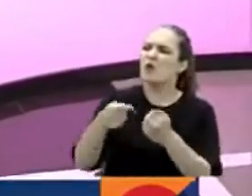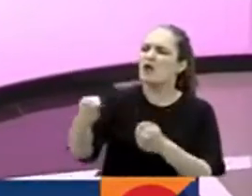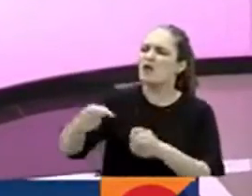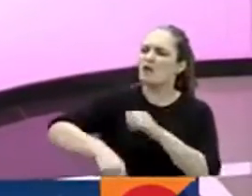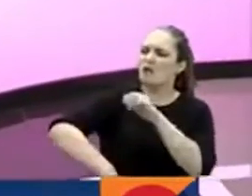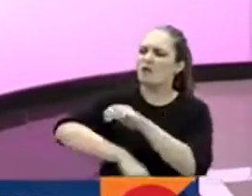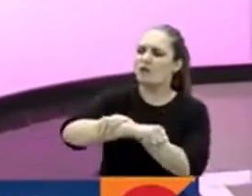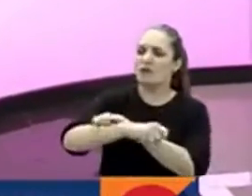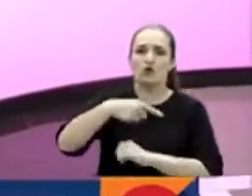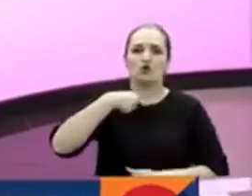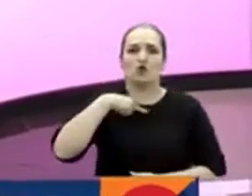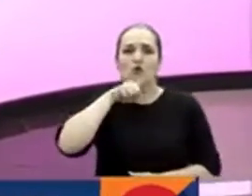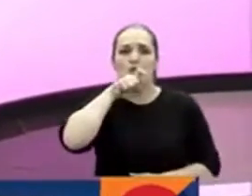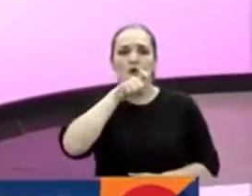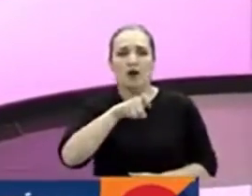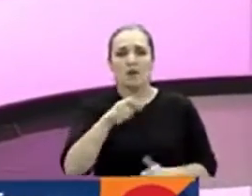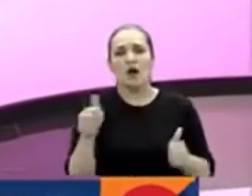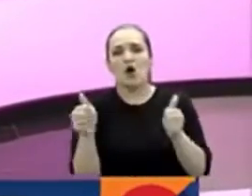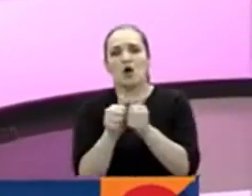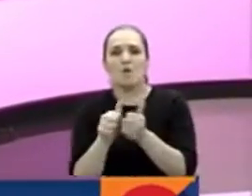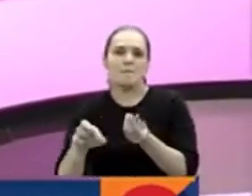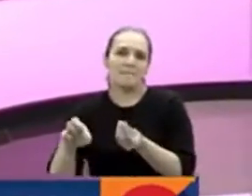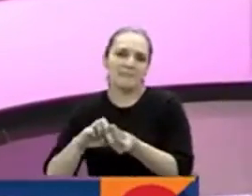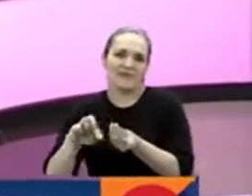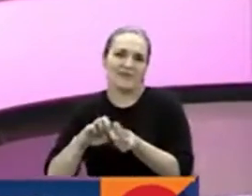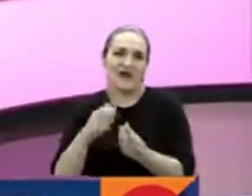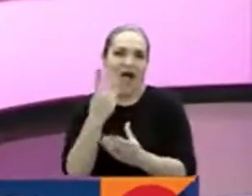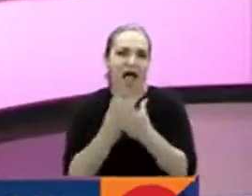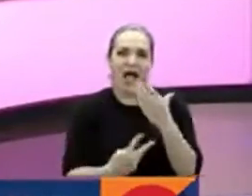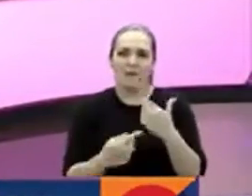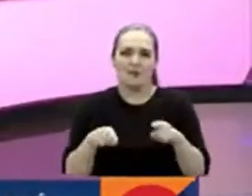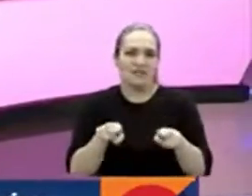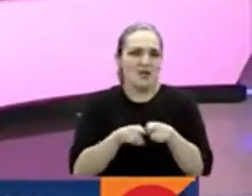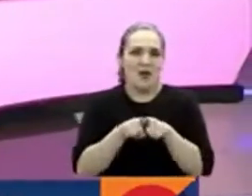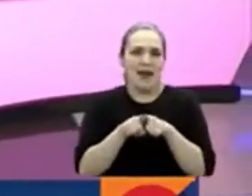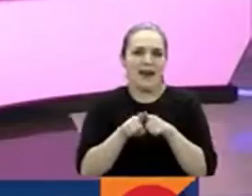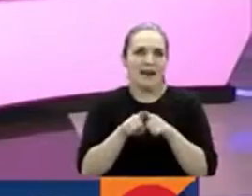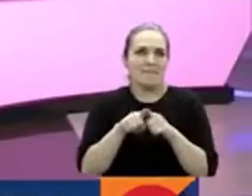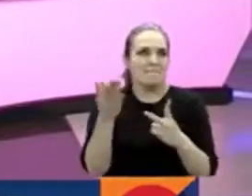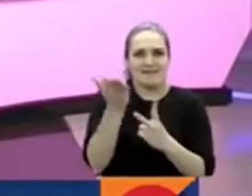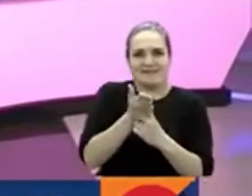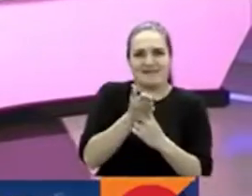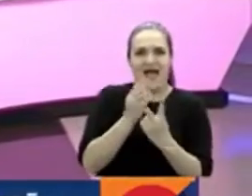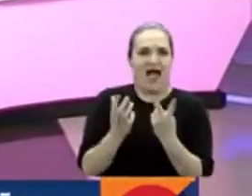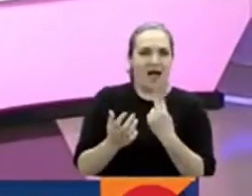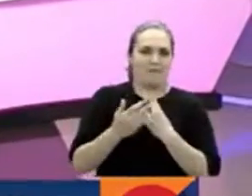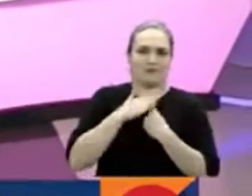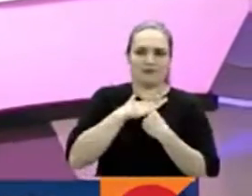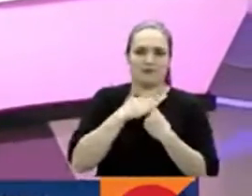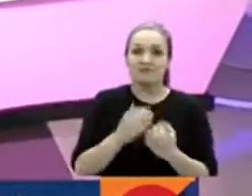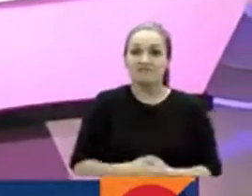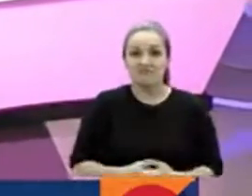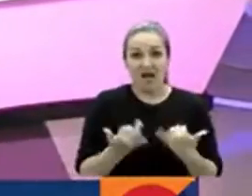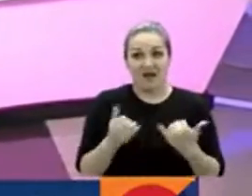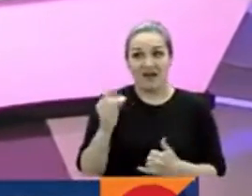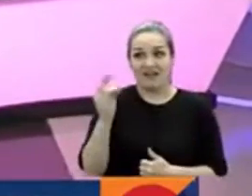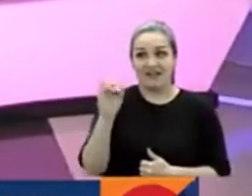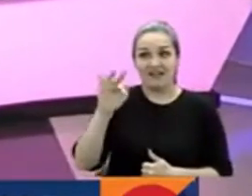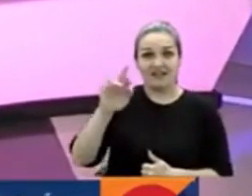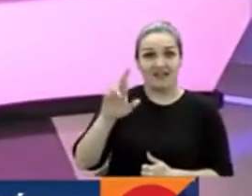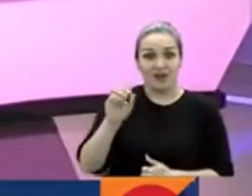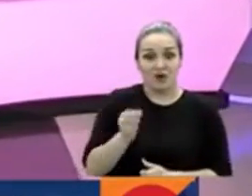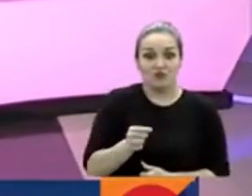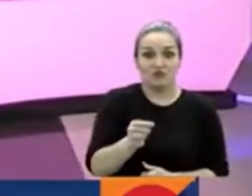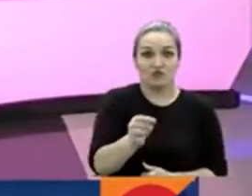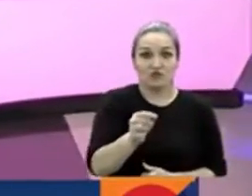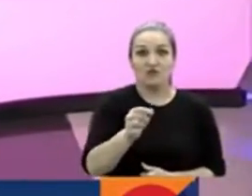y del Atlético Bucaramanga. Miti, eso sin nada que hacer. No se quiso comprometer. Juan Fernando Quintero, entonces, 3 de la tarde. Apertura